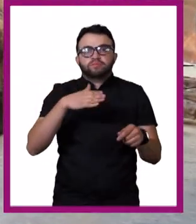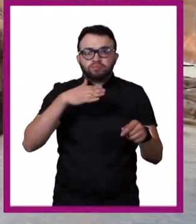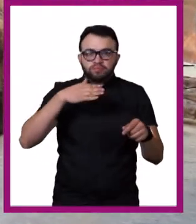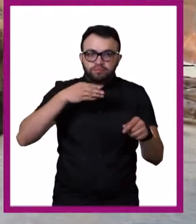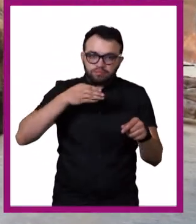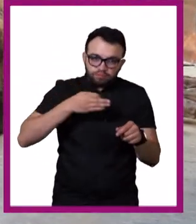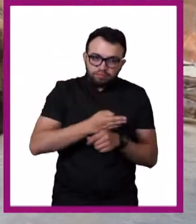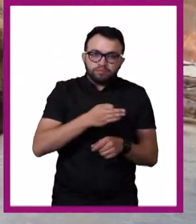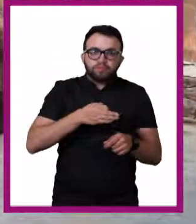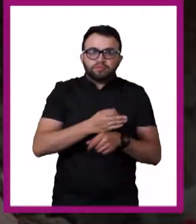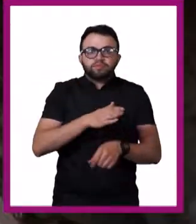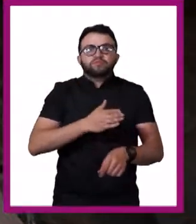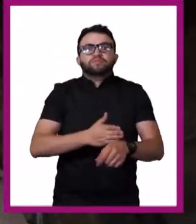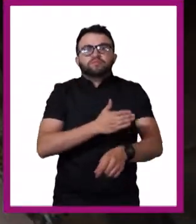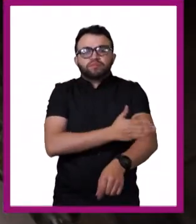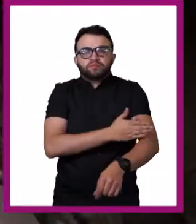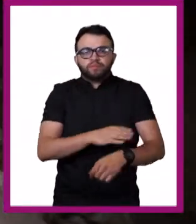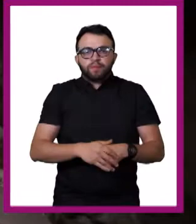con su oficio original.